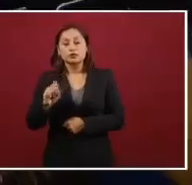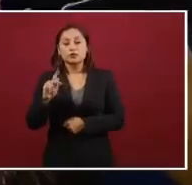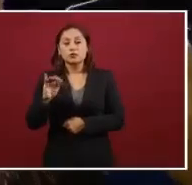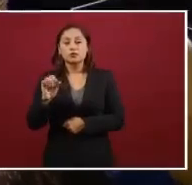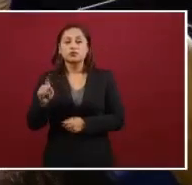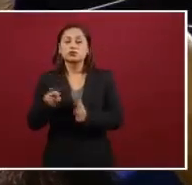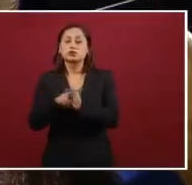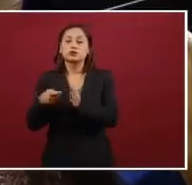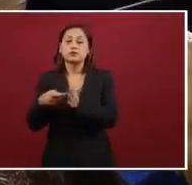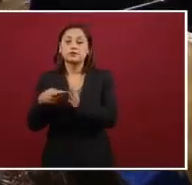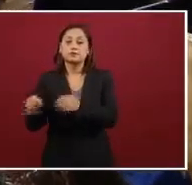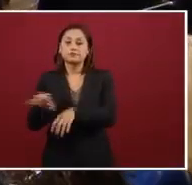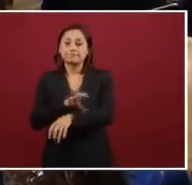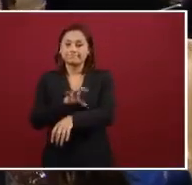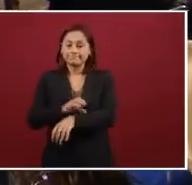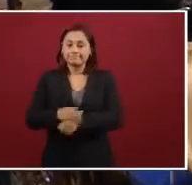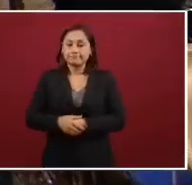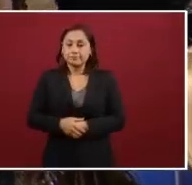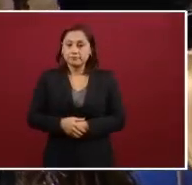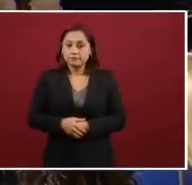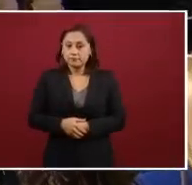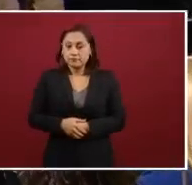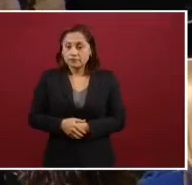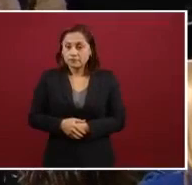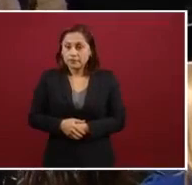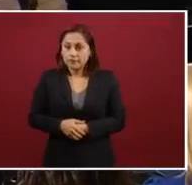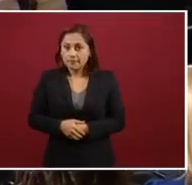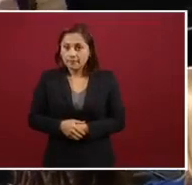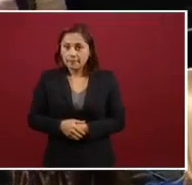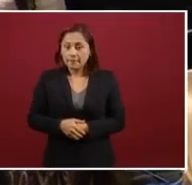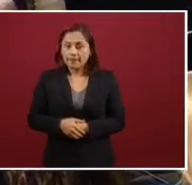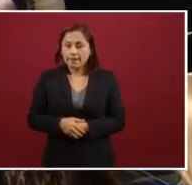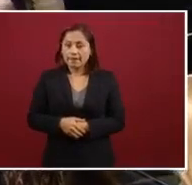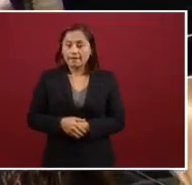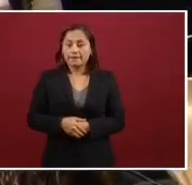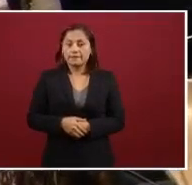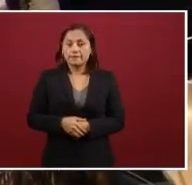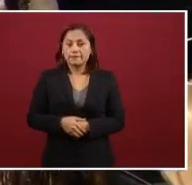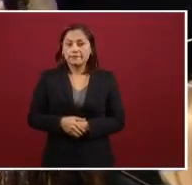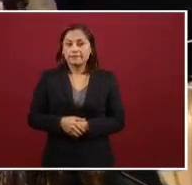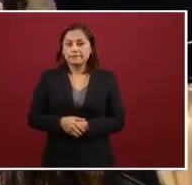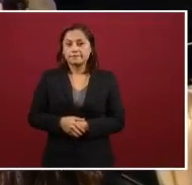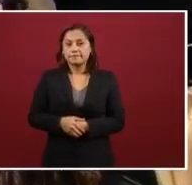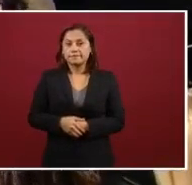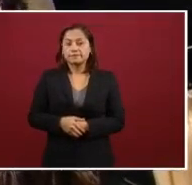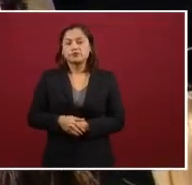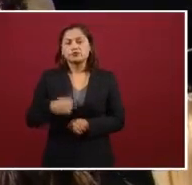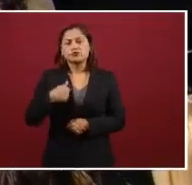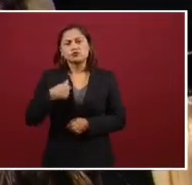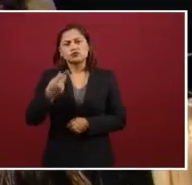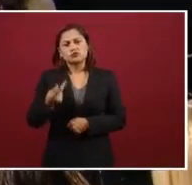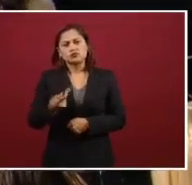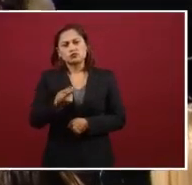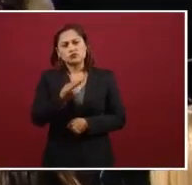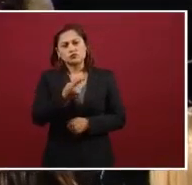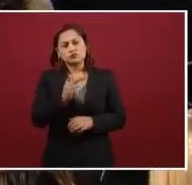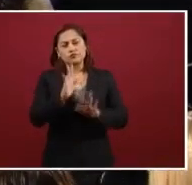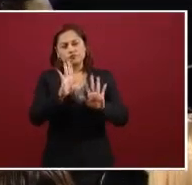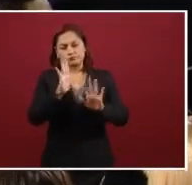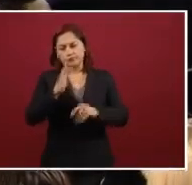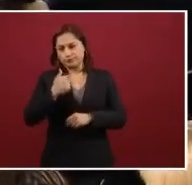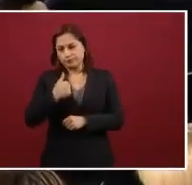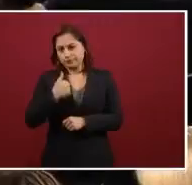Energía. Yo quisiera, la pregunta es, satanizar la migración no es la